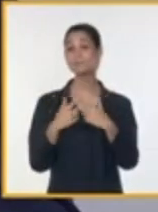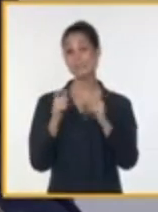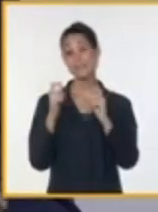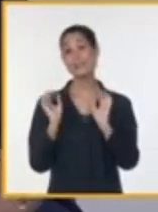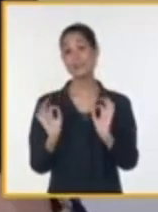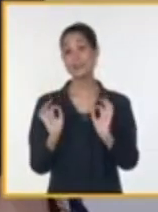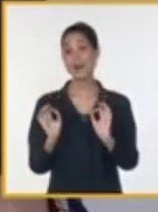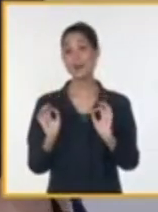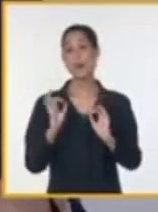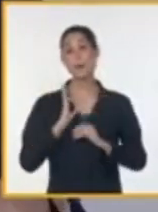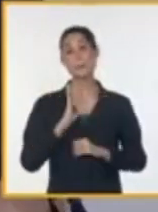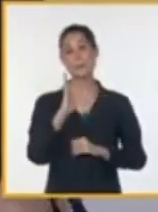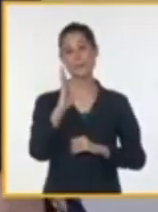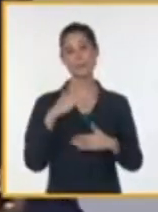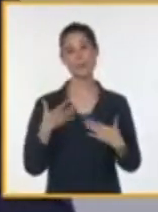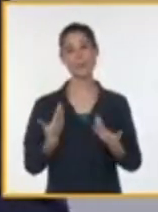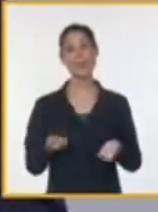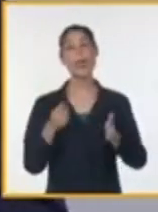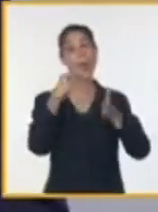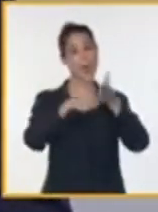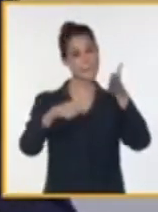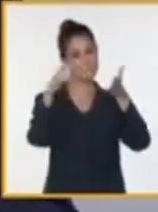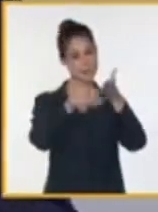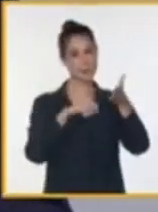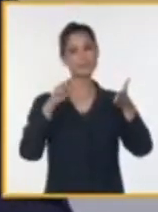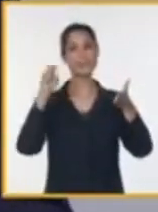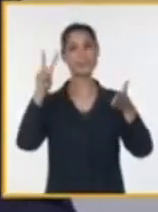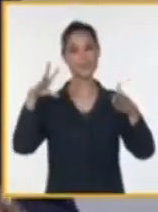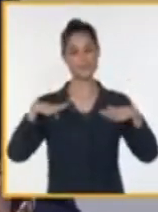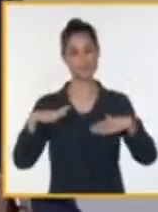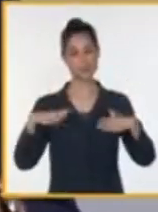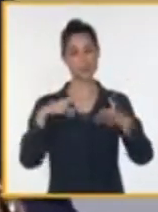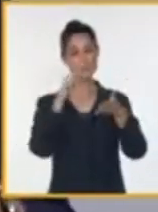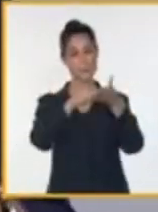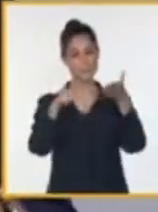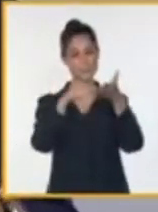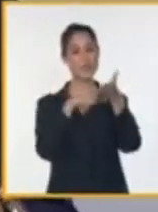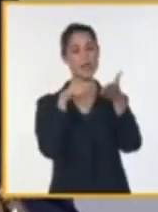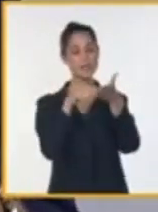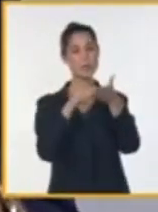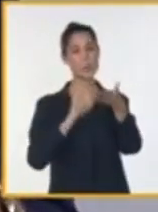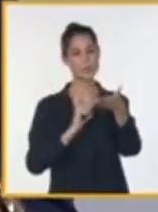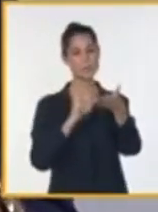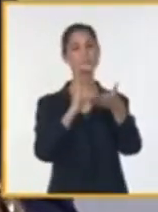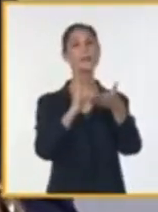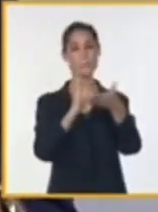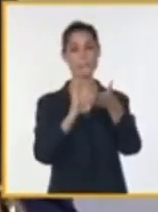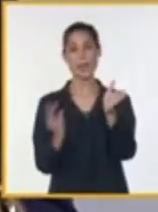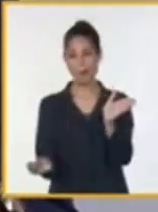programa de vacaciones algunos trabajarán lo en julio otros en agosto pero siempre de esta manera logrando la mayor incorporación